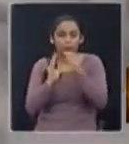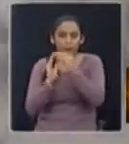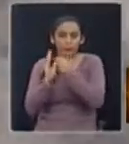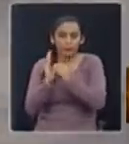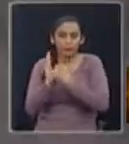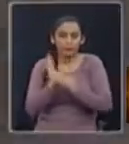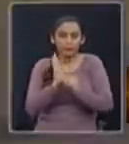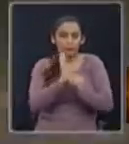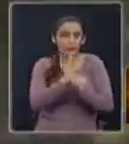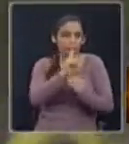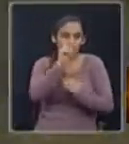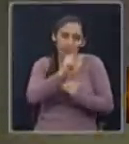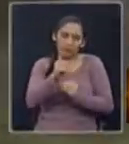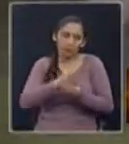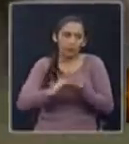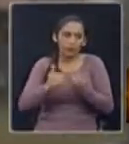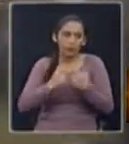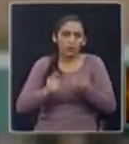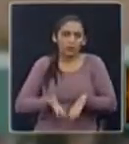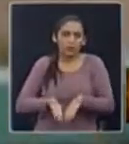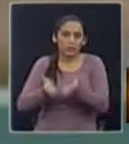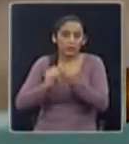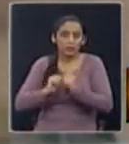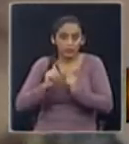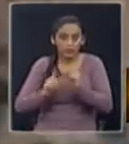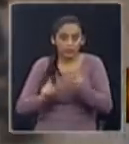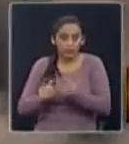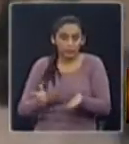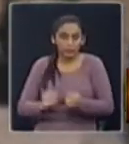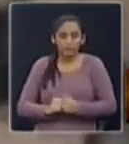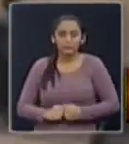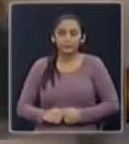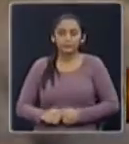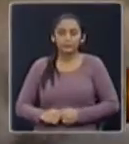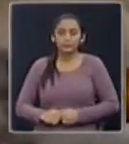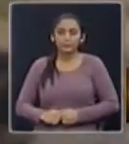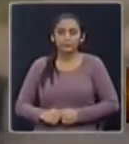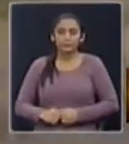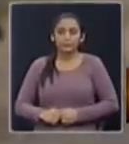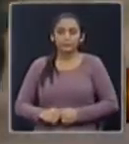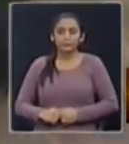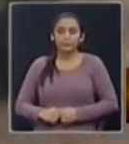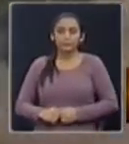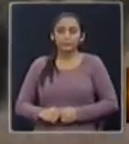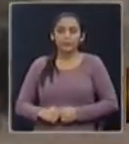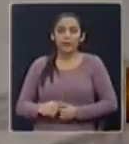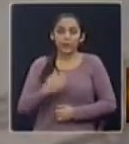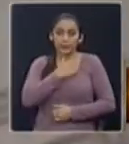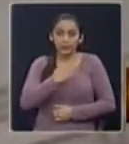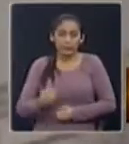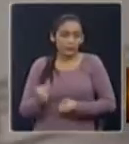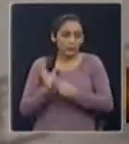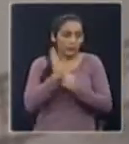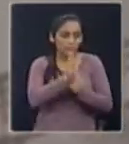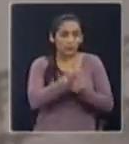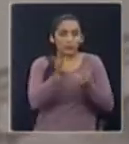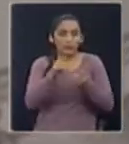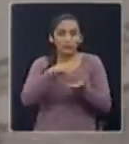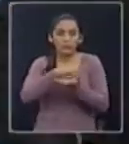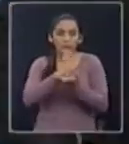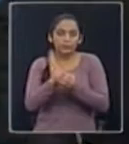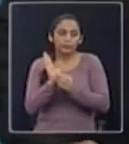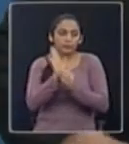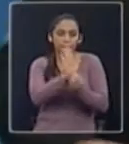solicitaban la amnistía e indulto a favor de los procesados, tanto al legislativo como al ejecutivo.